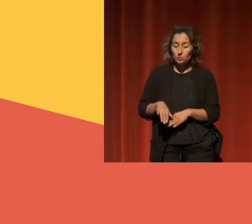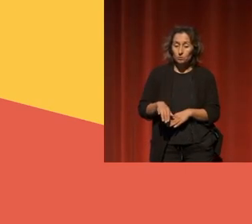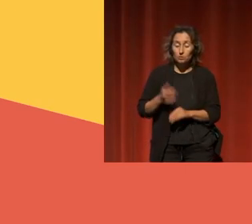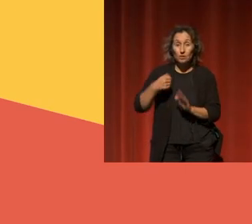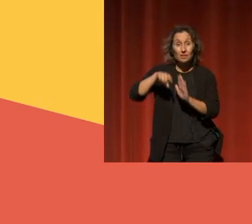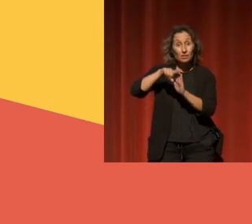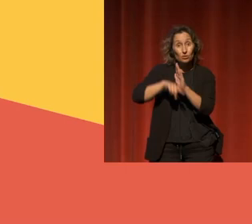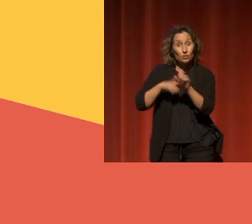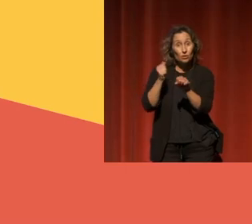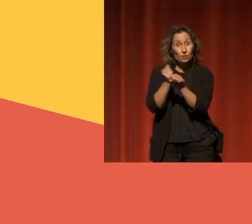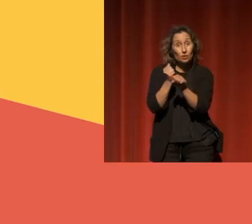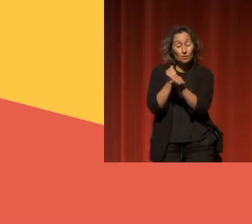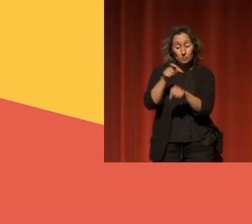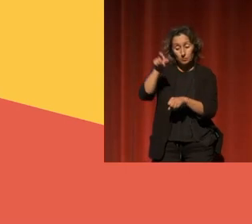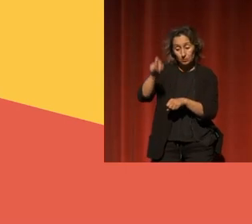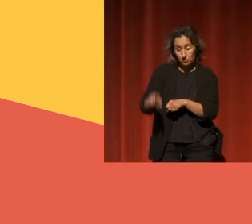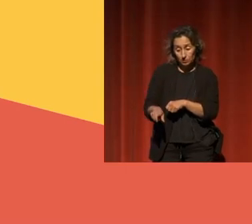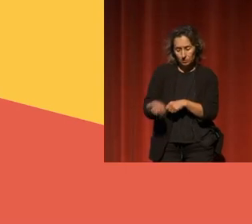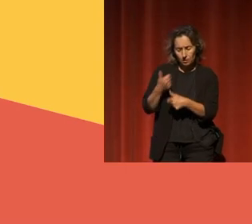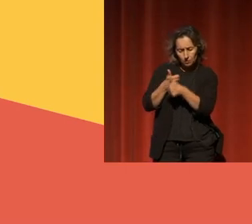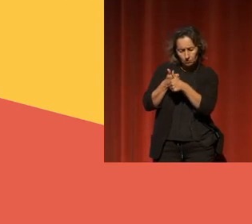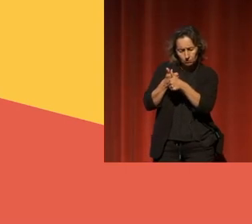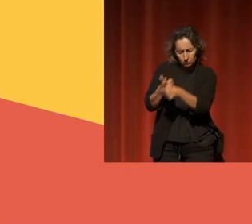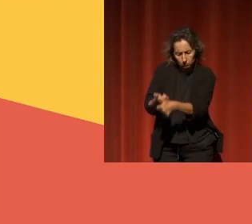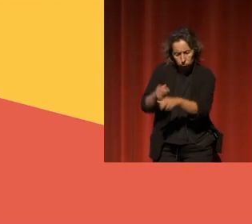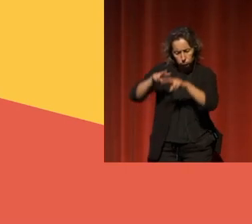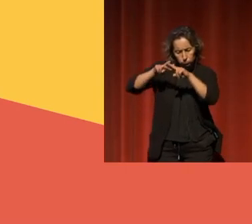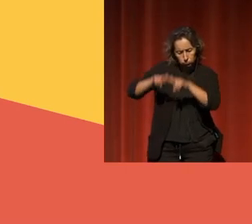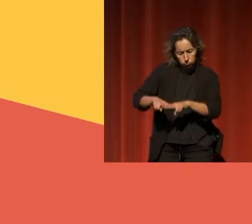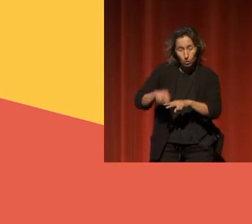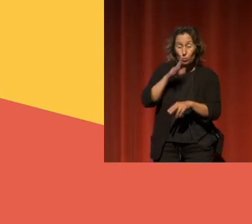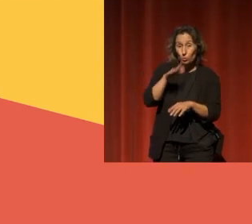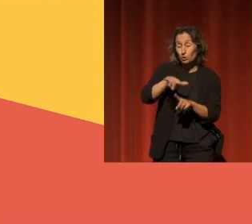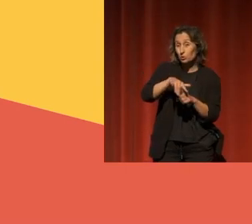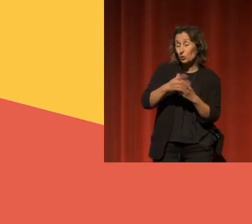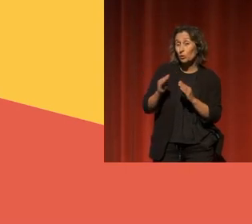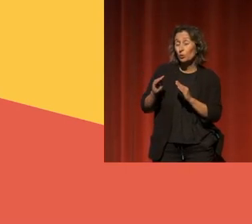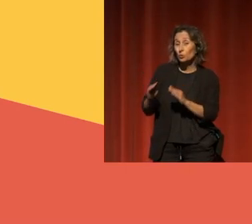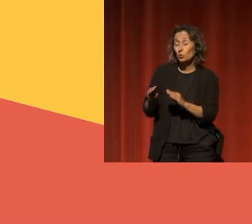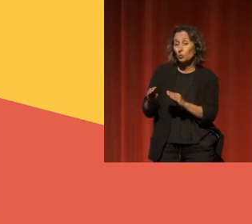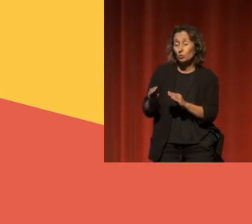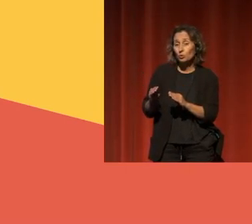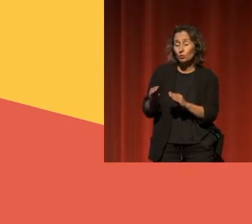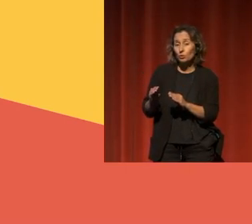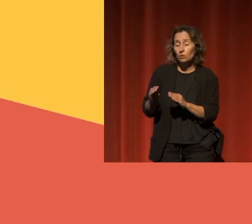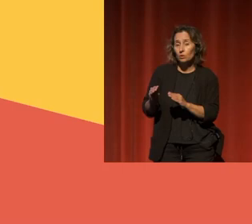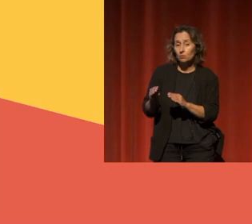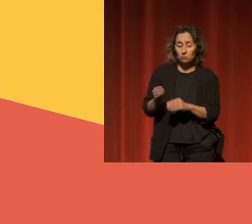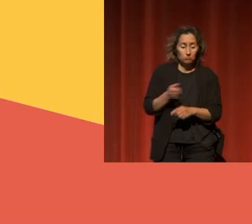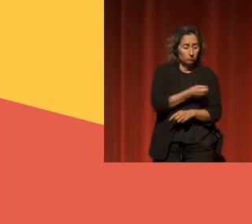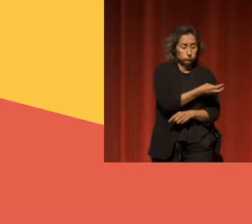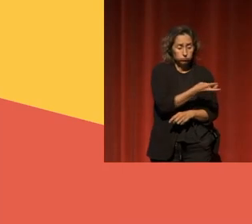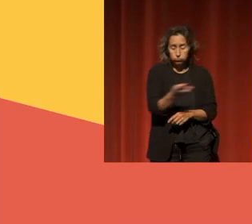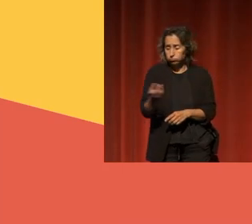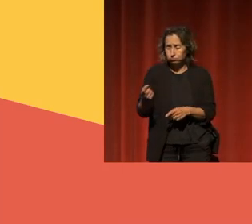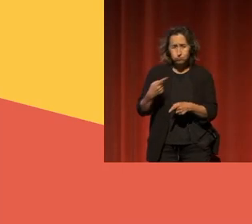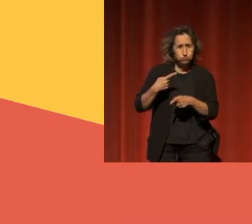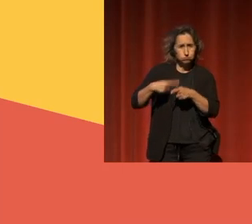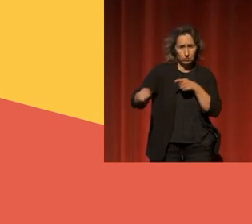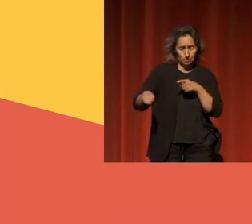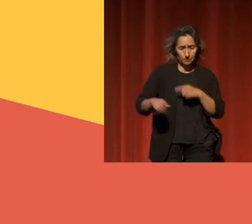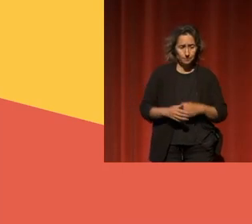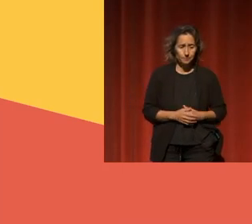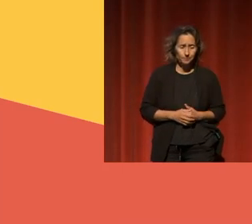condiciones laborales de los bibliotecarios en las zonas Rurales porque se encuentran en una situación muy distinta al al resto eh Por